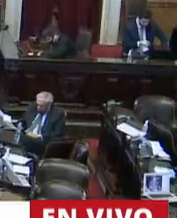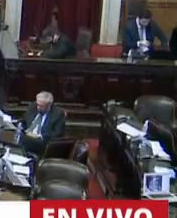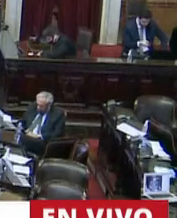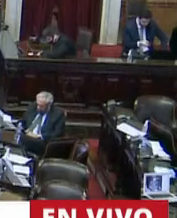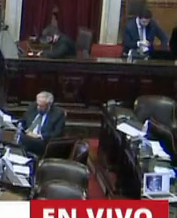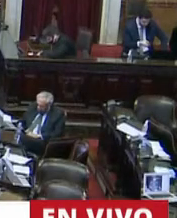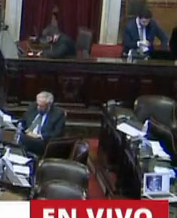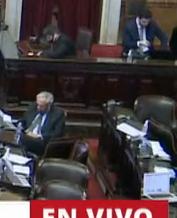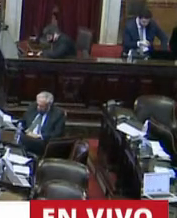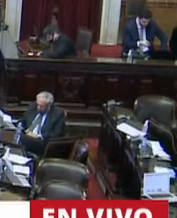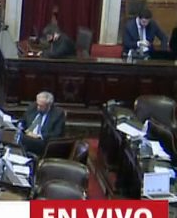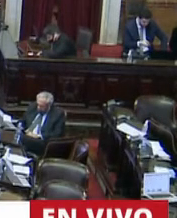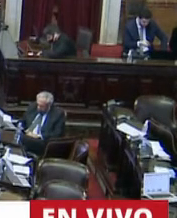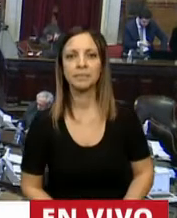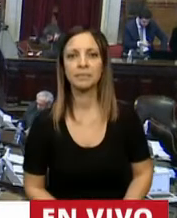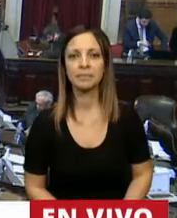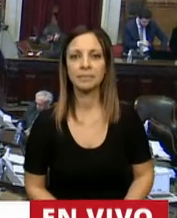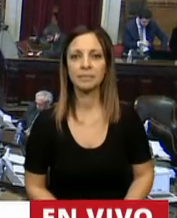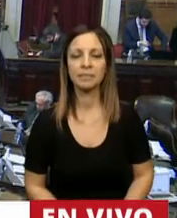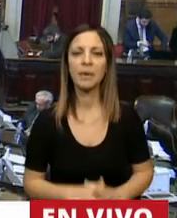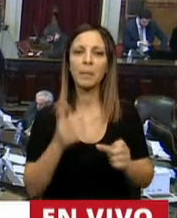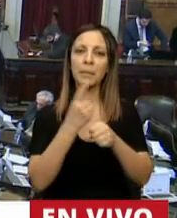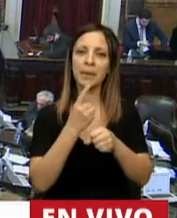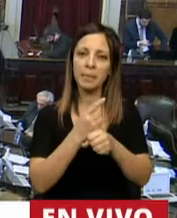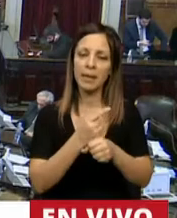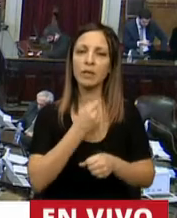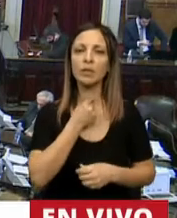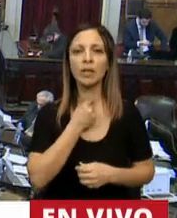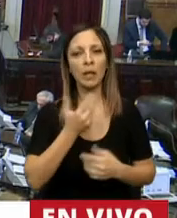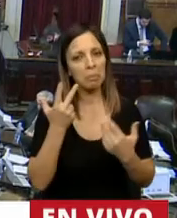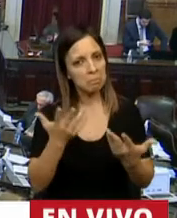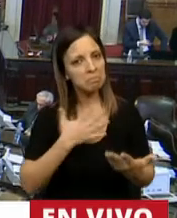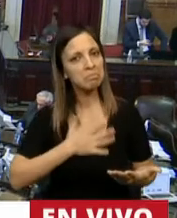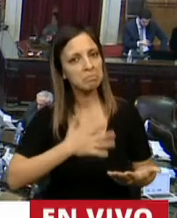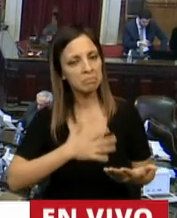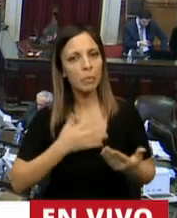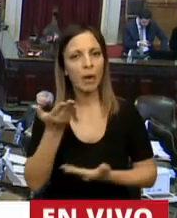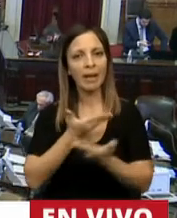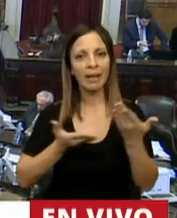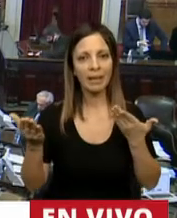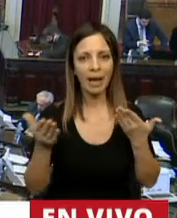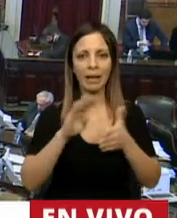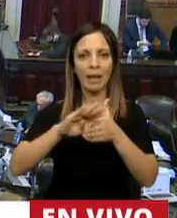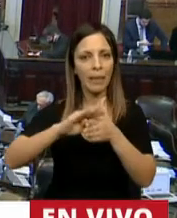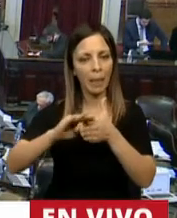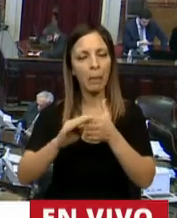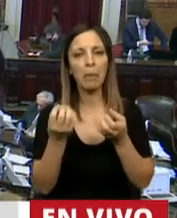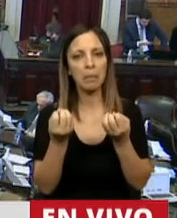Muchas gracias, presidente. En primer lugar, quiero celebrar el principio de canje de deuda que se está logrando. Me parece que es un